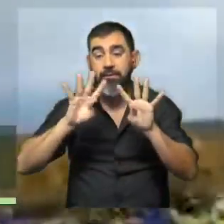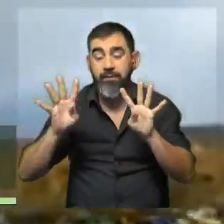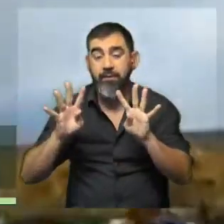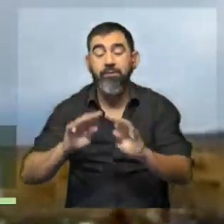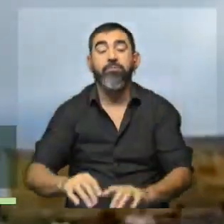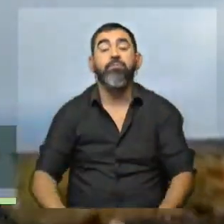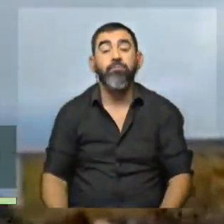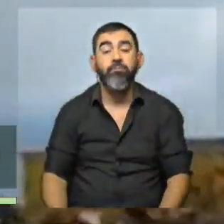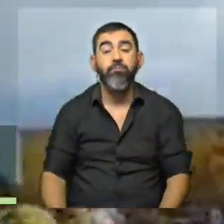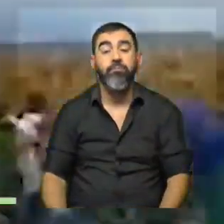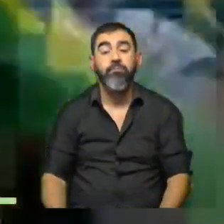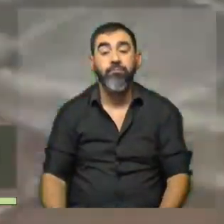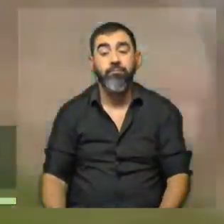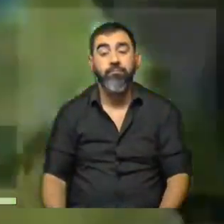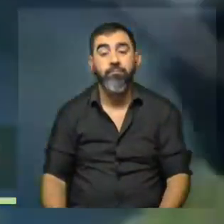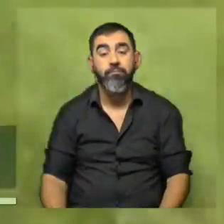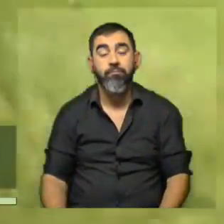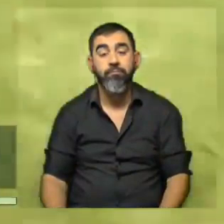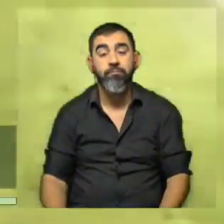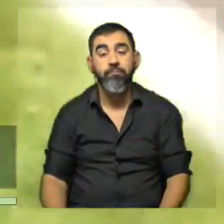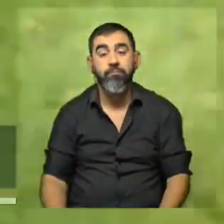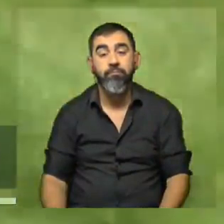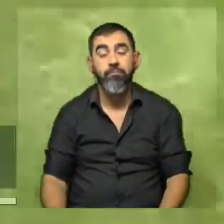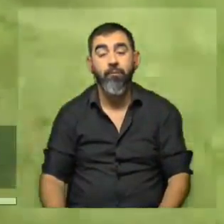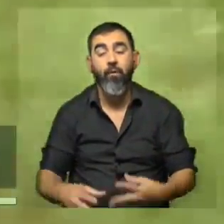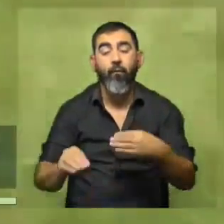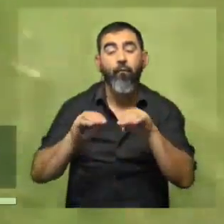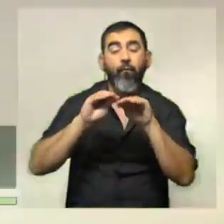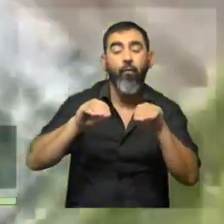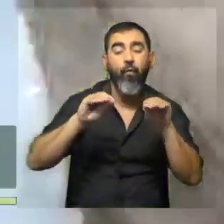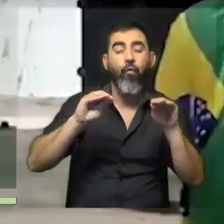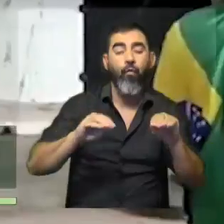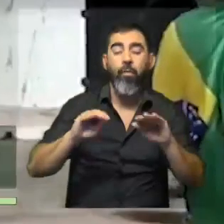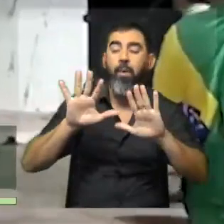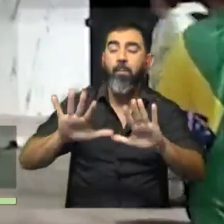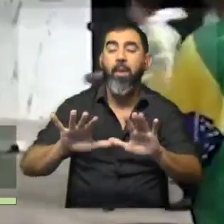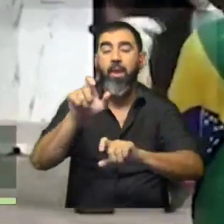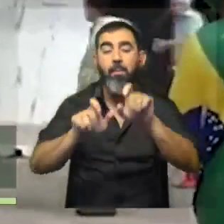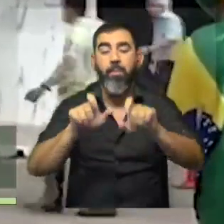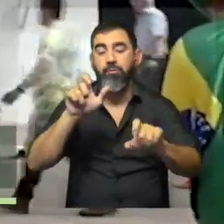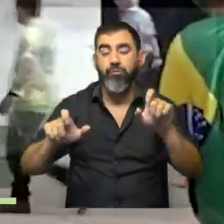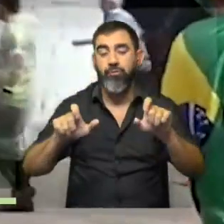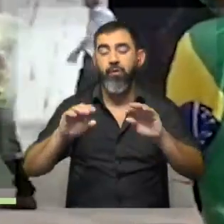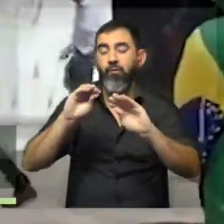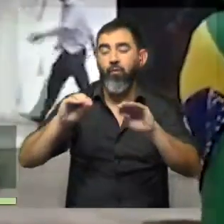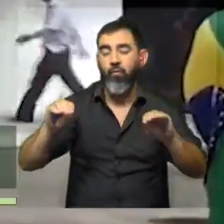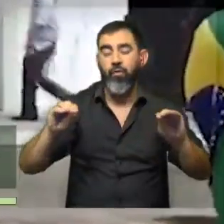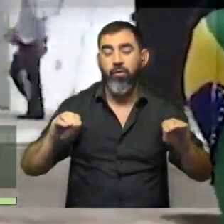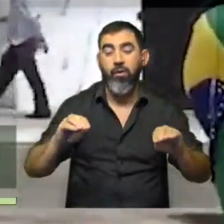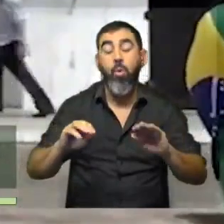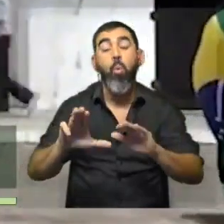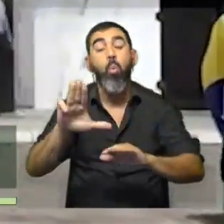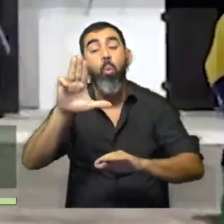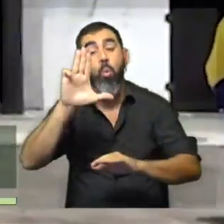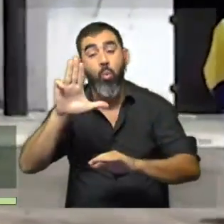seguridad que al menos fueron laxas al frenar los actos ante democráticos Lula